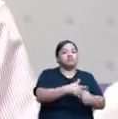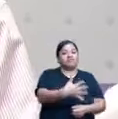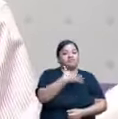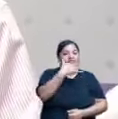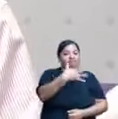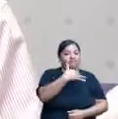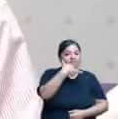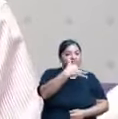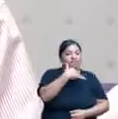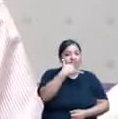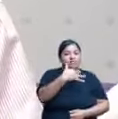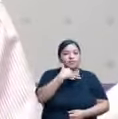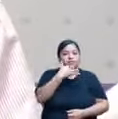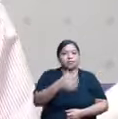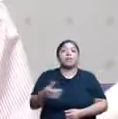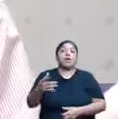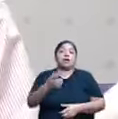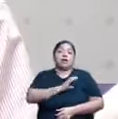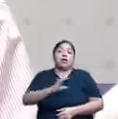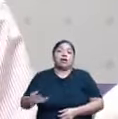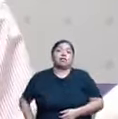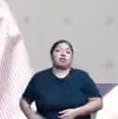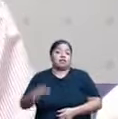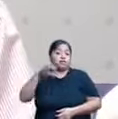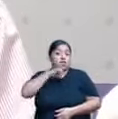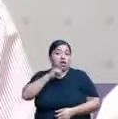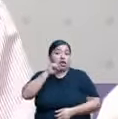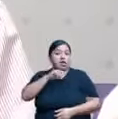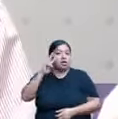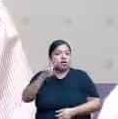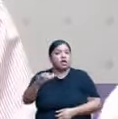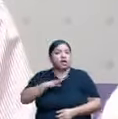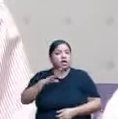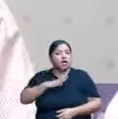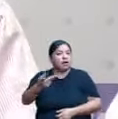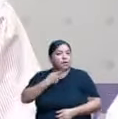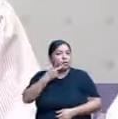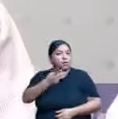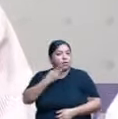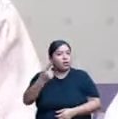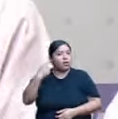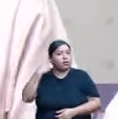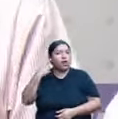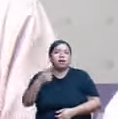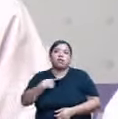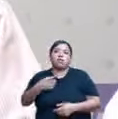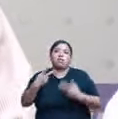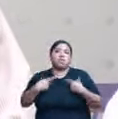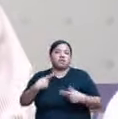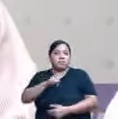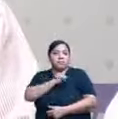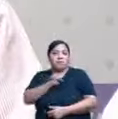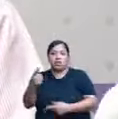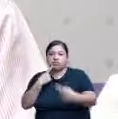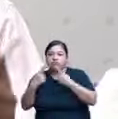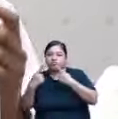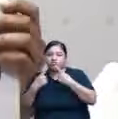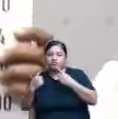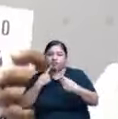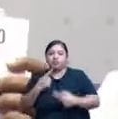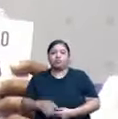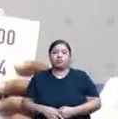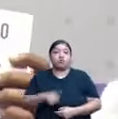pericial de que la voz que se escucha en un audio no es suya, donde él mismo se relaciona con delictivos. Mixquiahualense,